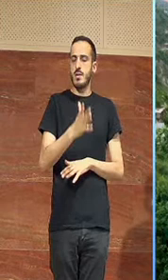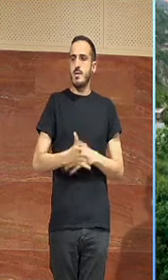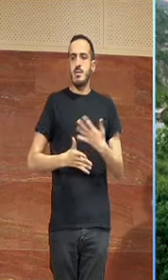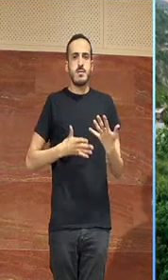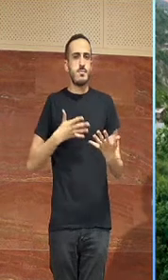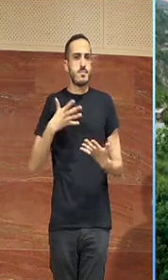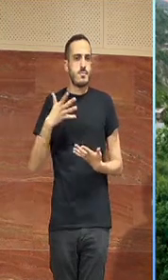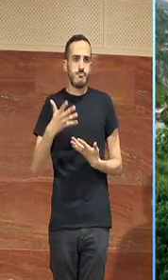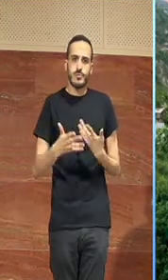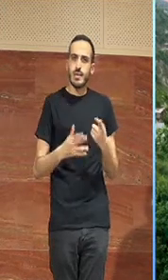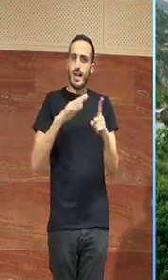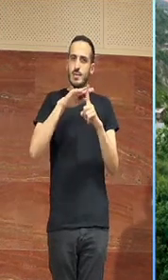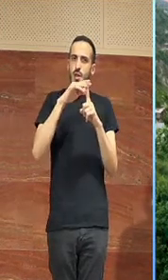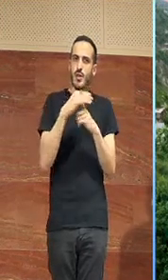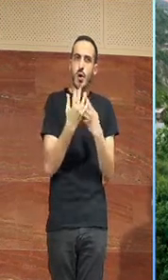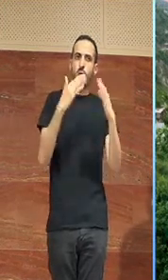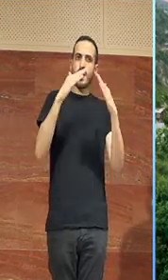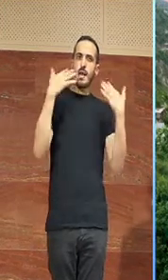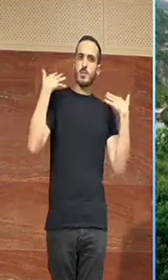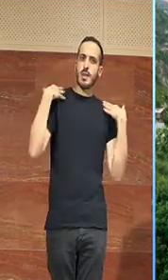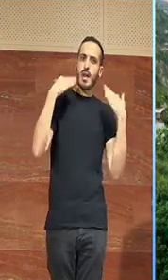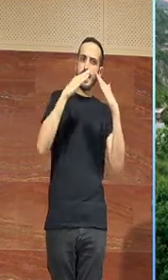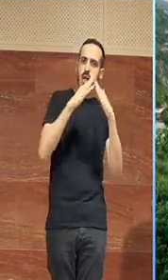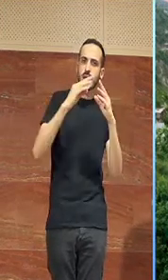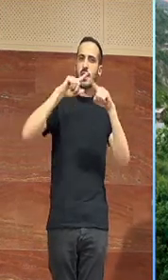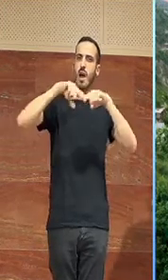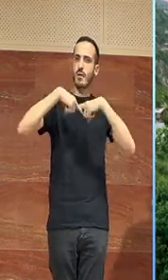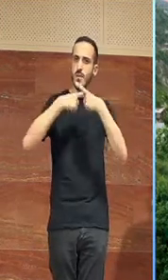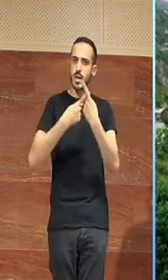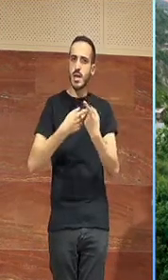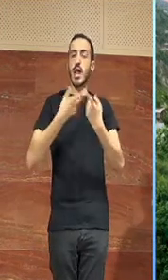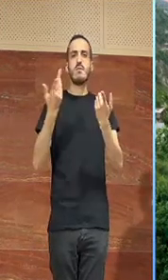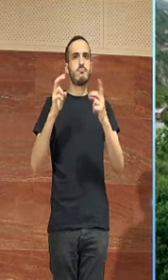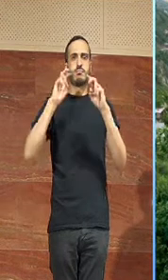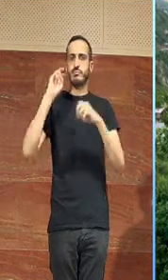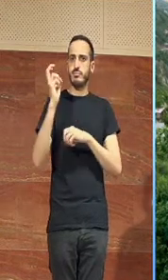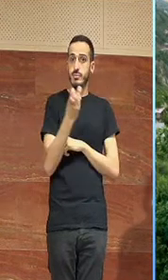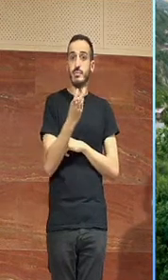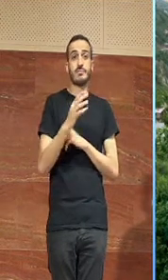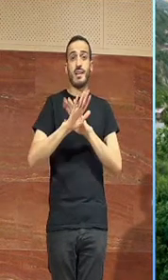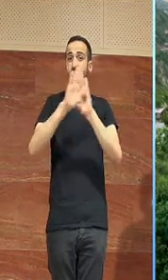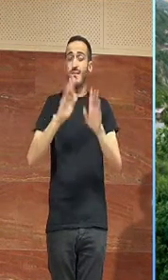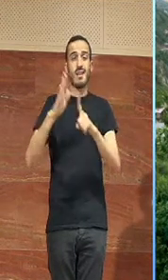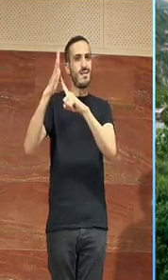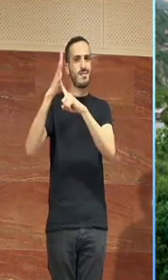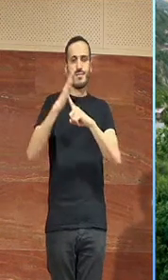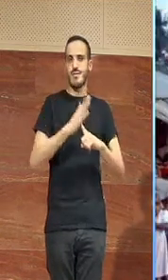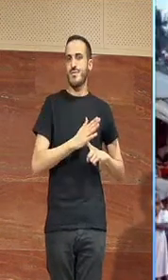tremenda, además de las cargas familiares, las cargas productivas, y tienen una discriminación enorme en razón de su